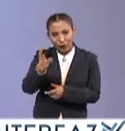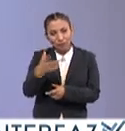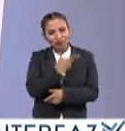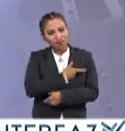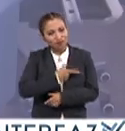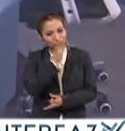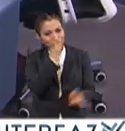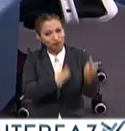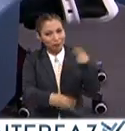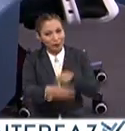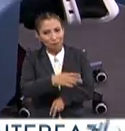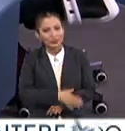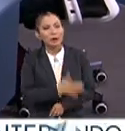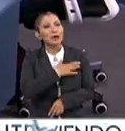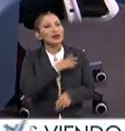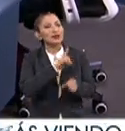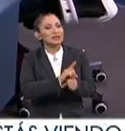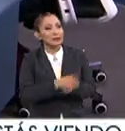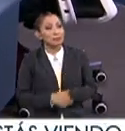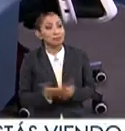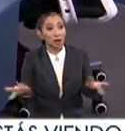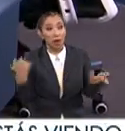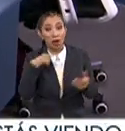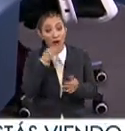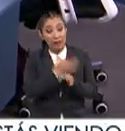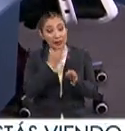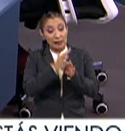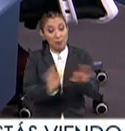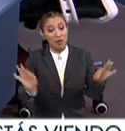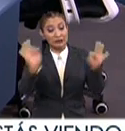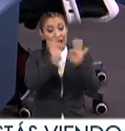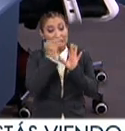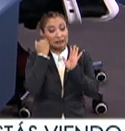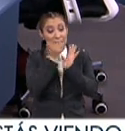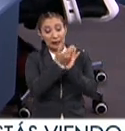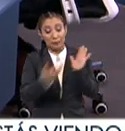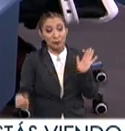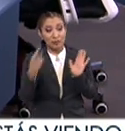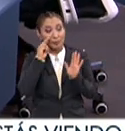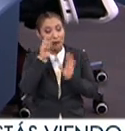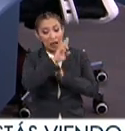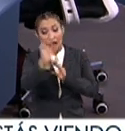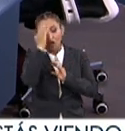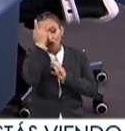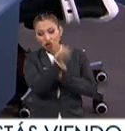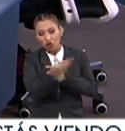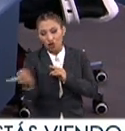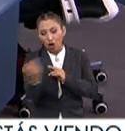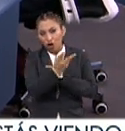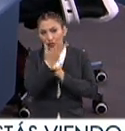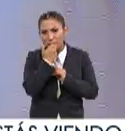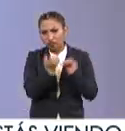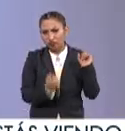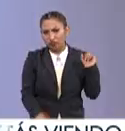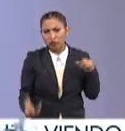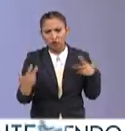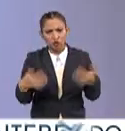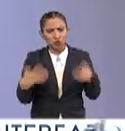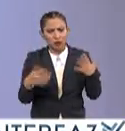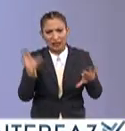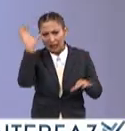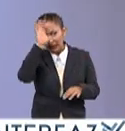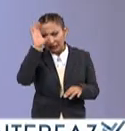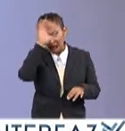Un placer tenerlo. Muy buenos días, en un Omar. momento tan coyuntural, Sí. en un momento donde precisamente se reconoce a estos pues grandes personalidades